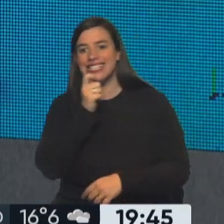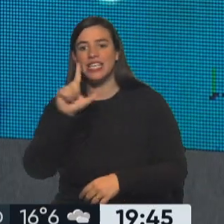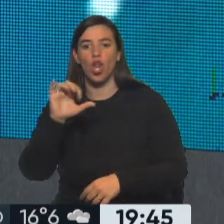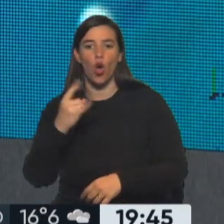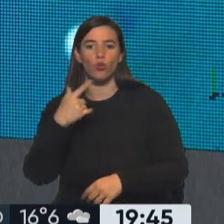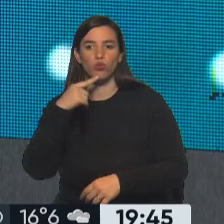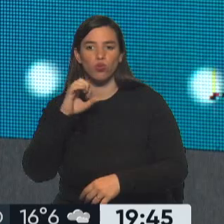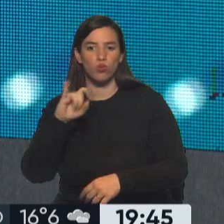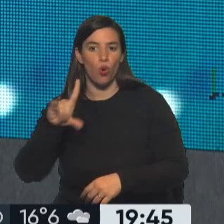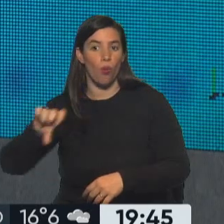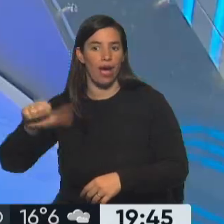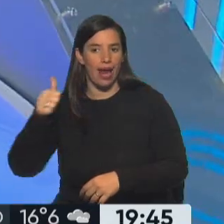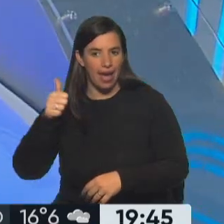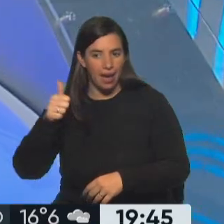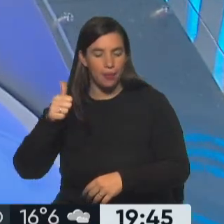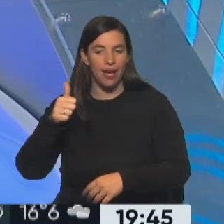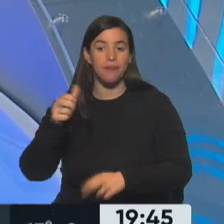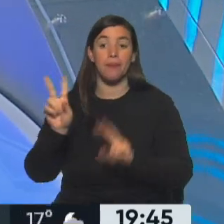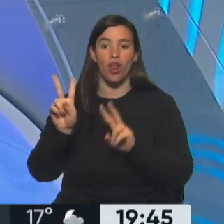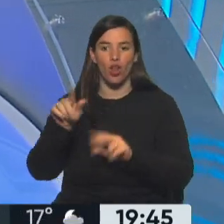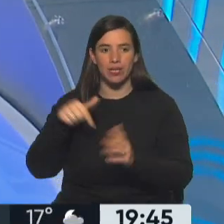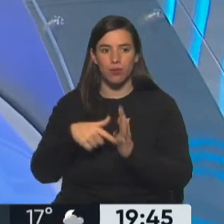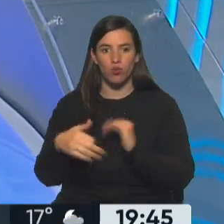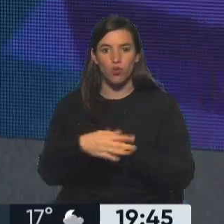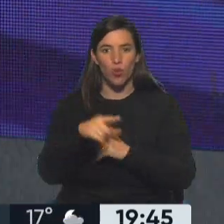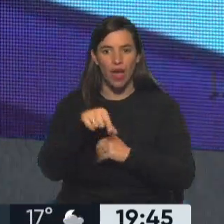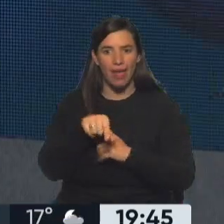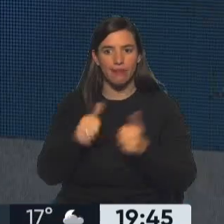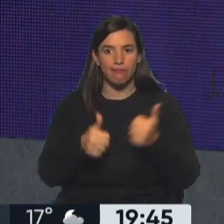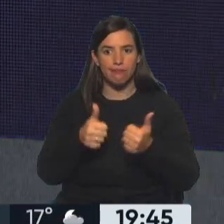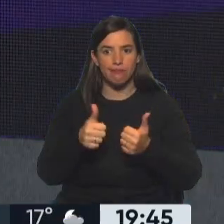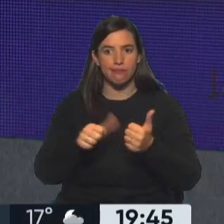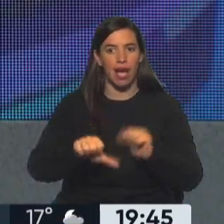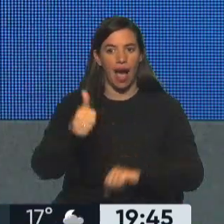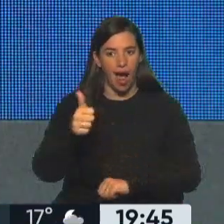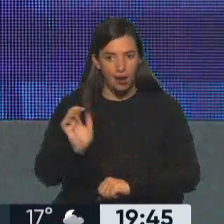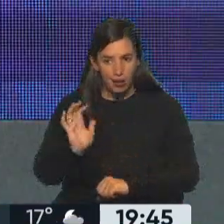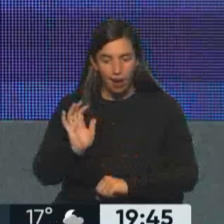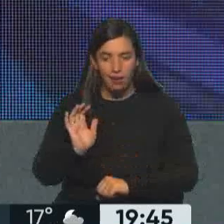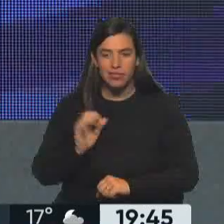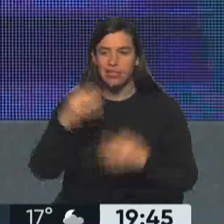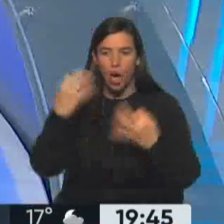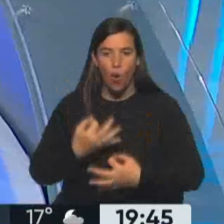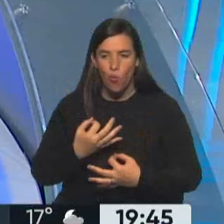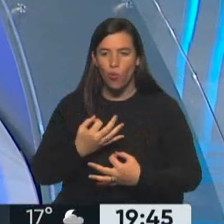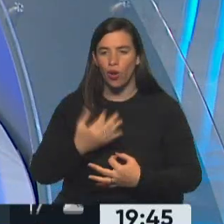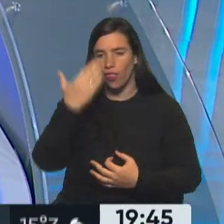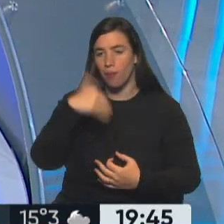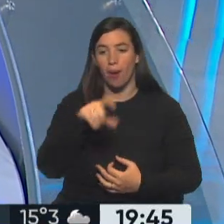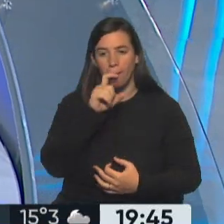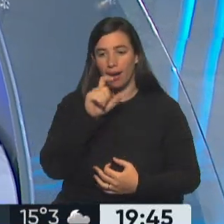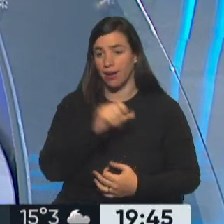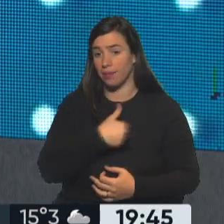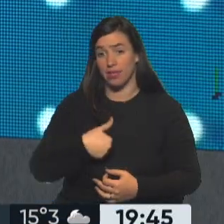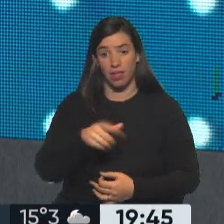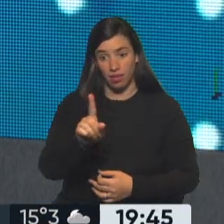en la ciudad en aquella contienda, en aquel mano a mano por Martín Lustó. Estuvo muy desorganizada esa campaña igual, muy desorganizada. Ahora,